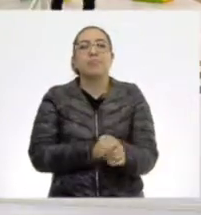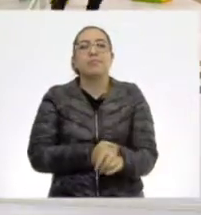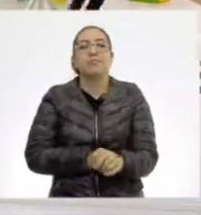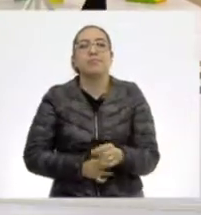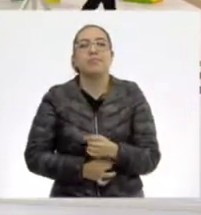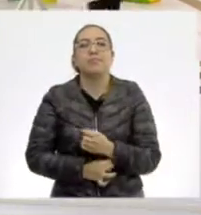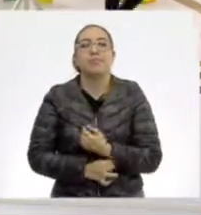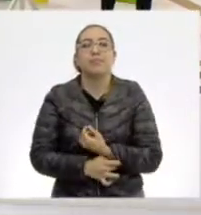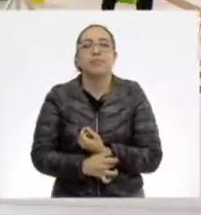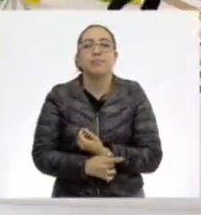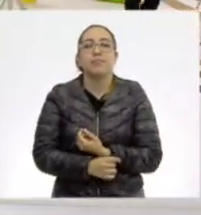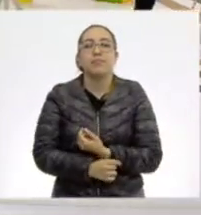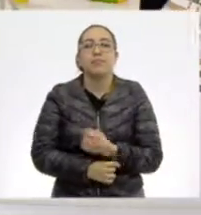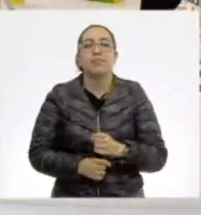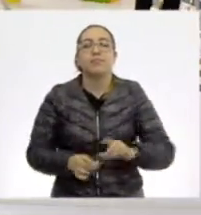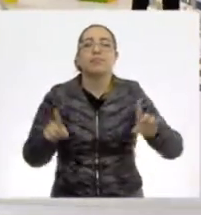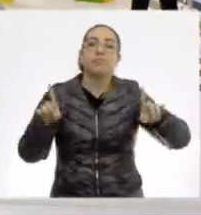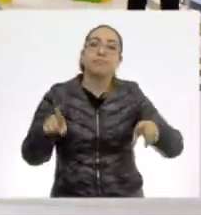milla.